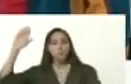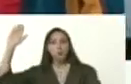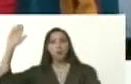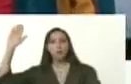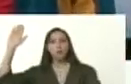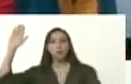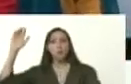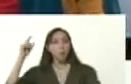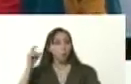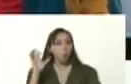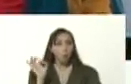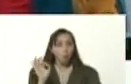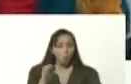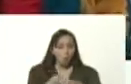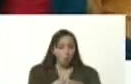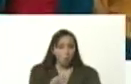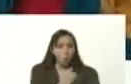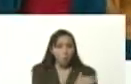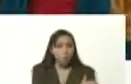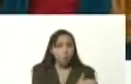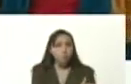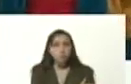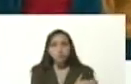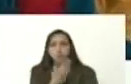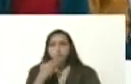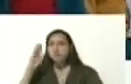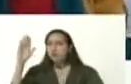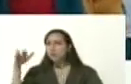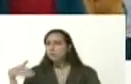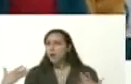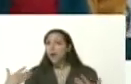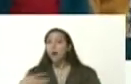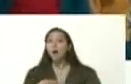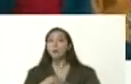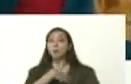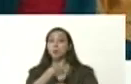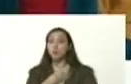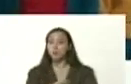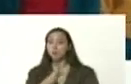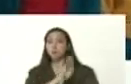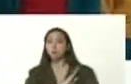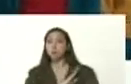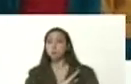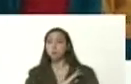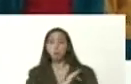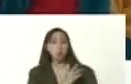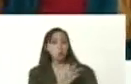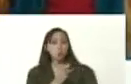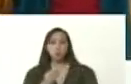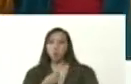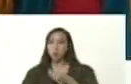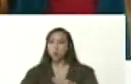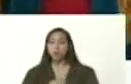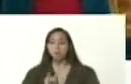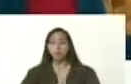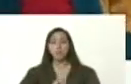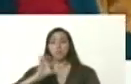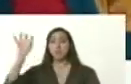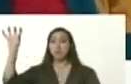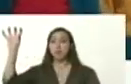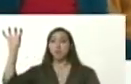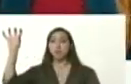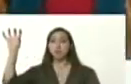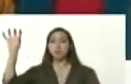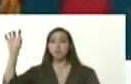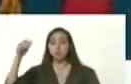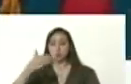intereses, por sus negocios, por sus amigos y sus amigas, pero jamás lo hará por la patria. Yo le pido que levantemos la mano